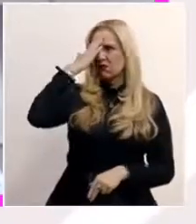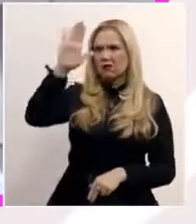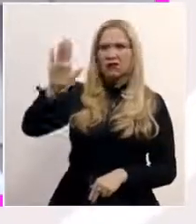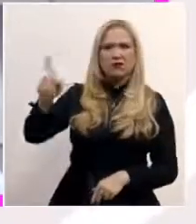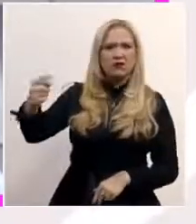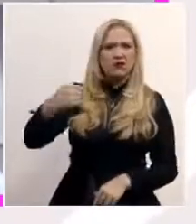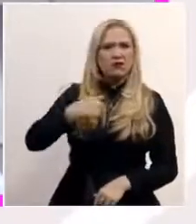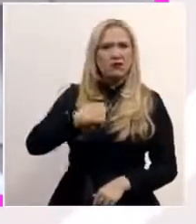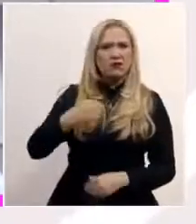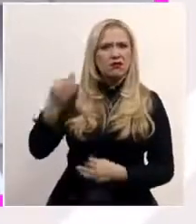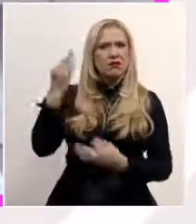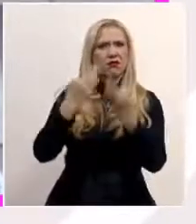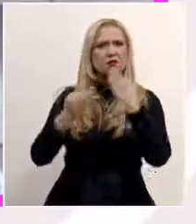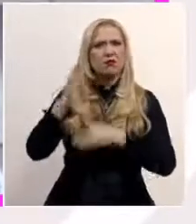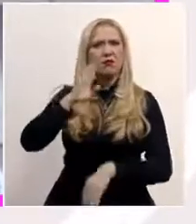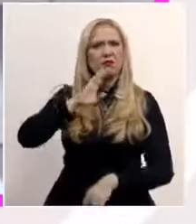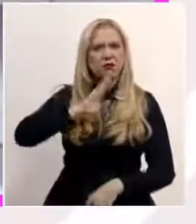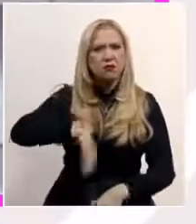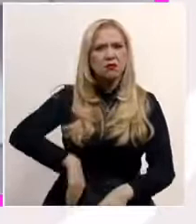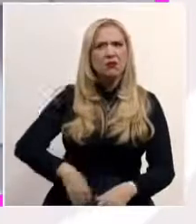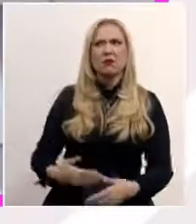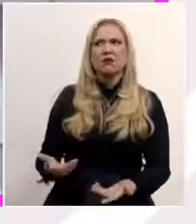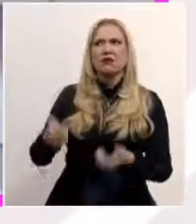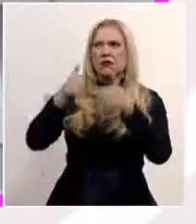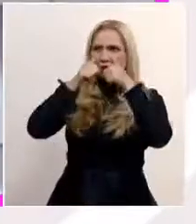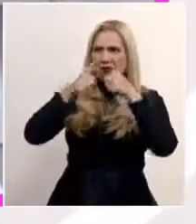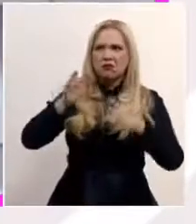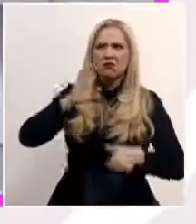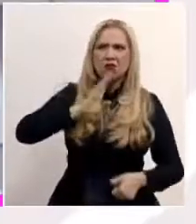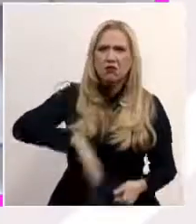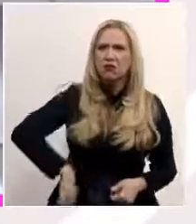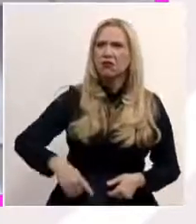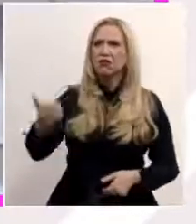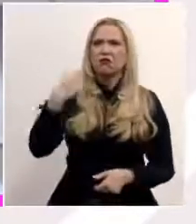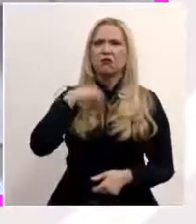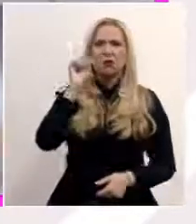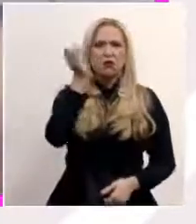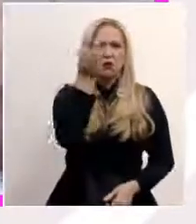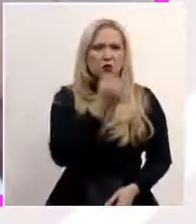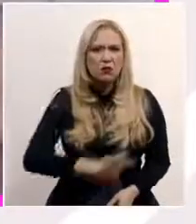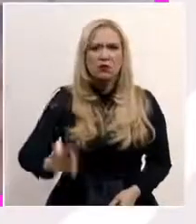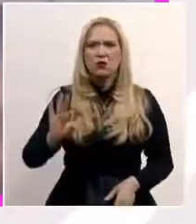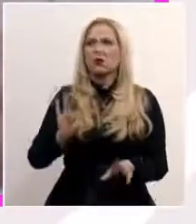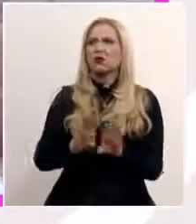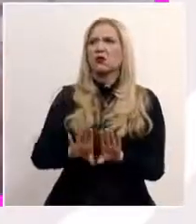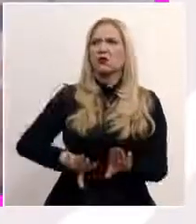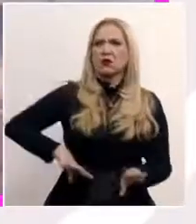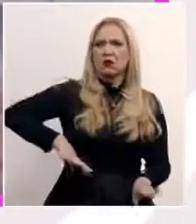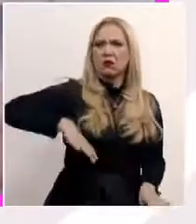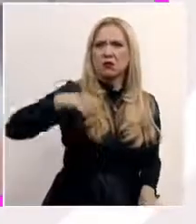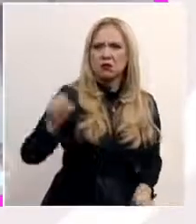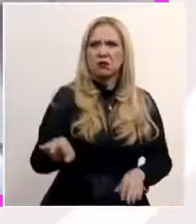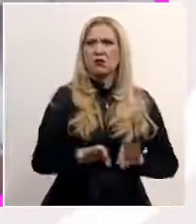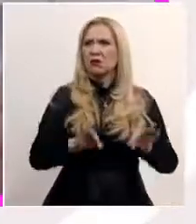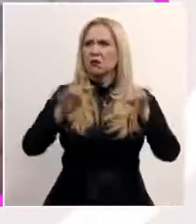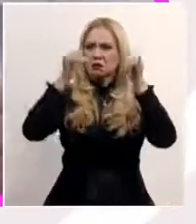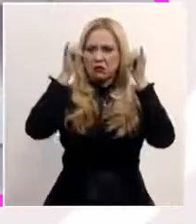de los jefes, de los compañeros o de los, digamos, de la parte patronal que